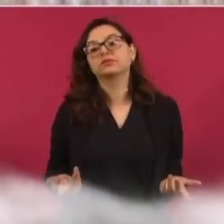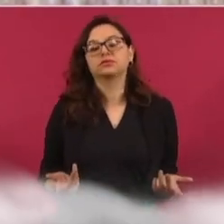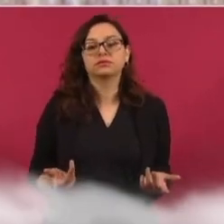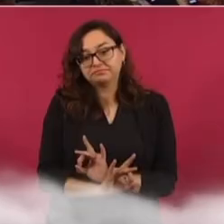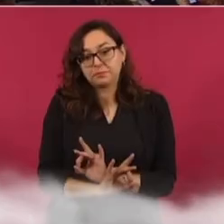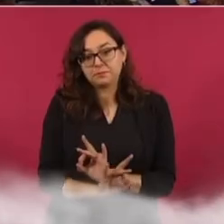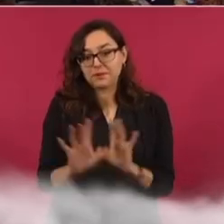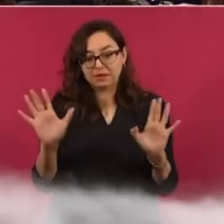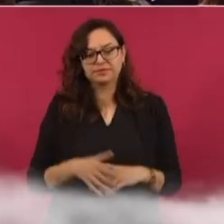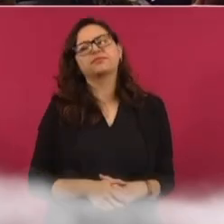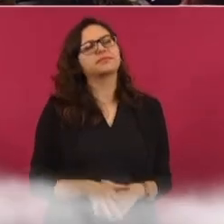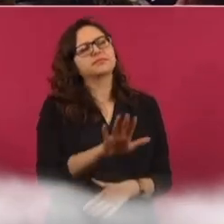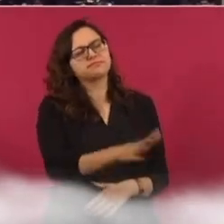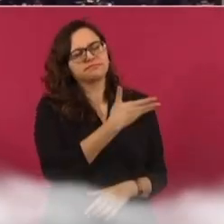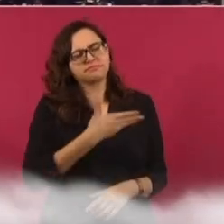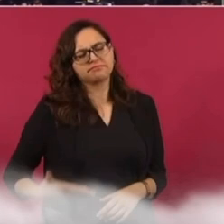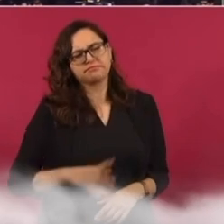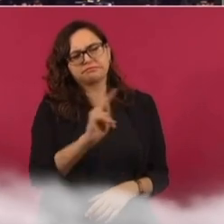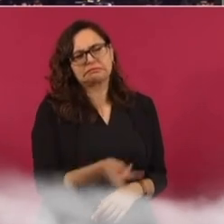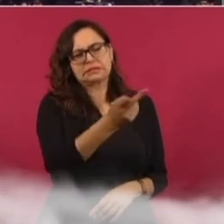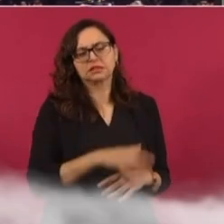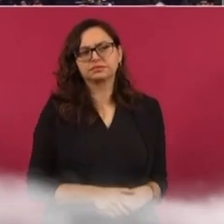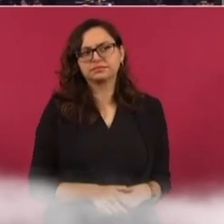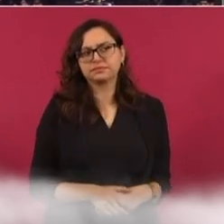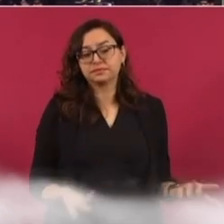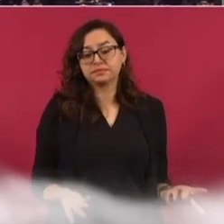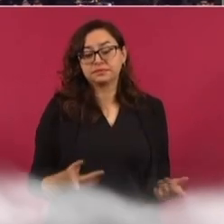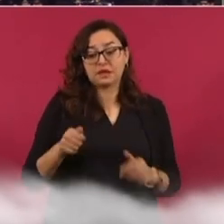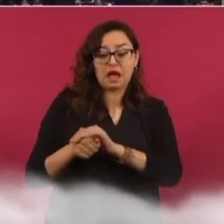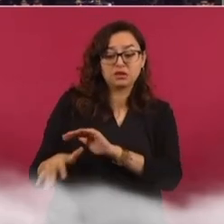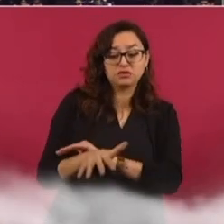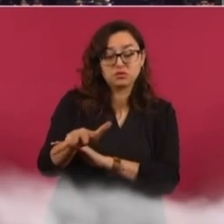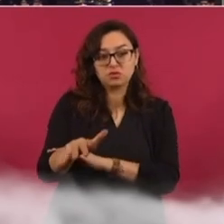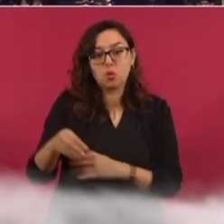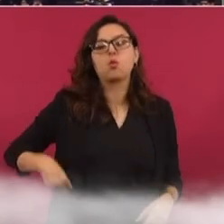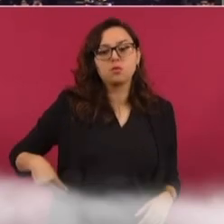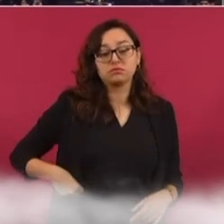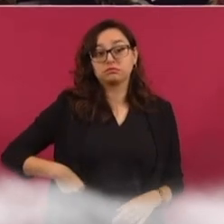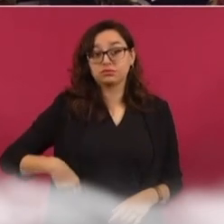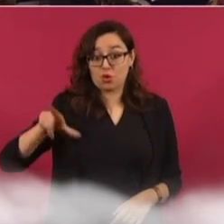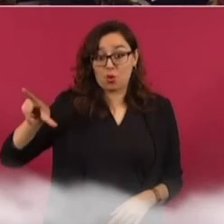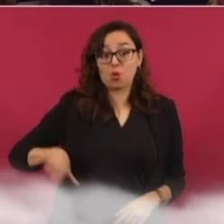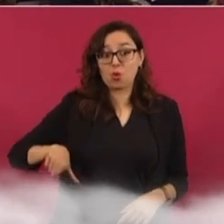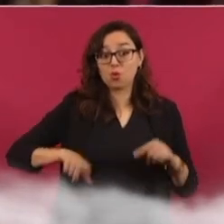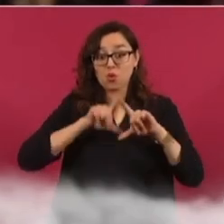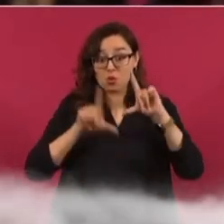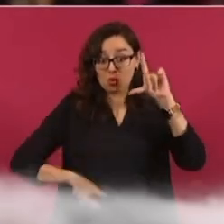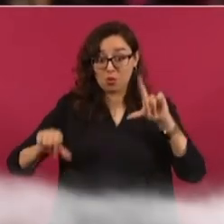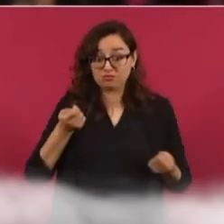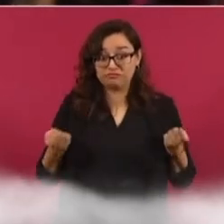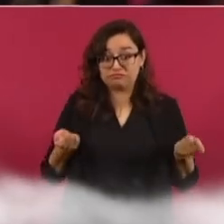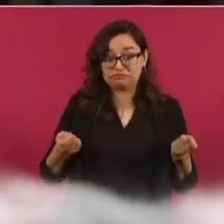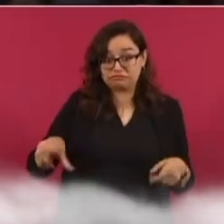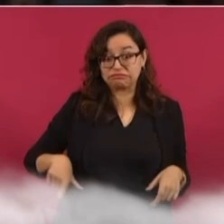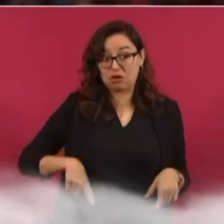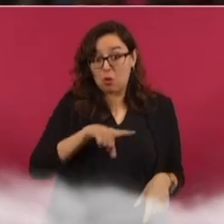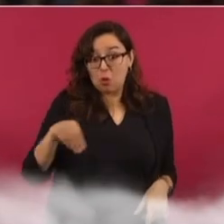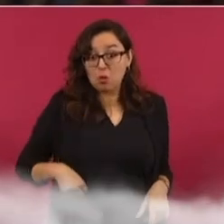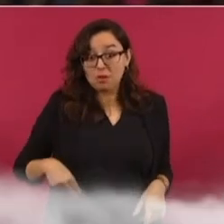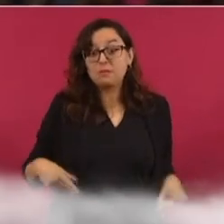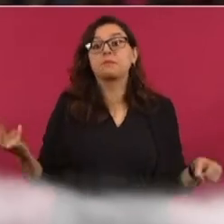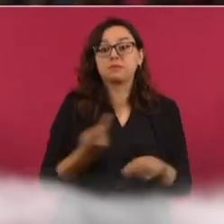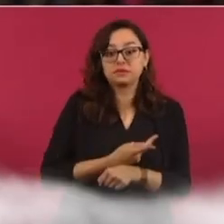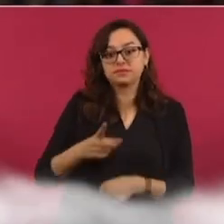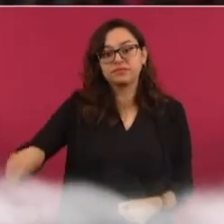de dignidad. Presidente, ¿qué implicaciones tiene que se trata de un crimen de Estado, como lo sostiene la Comisión? Y también el grupo interdisciplinario de expertos pide acceso a toda la información, no solamente al informe, sino también a